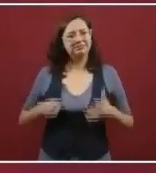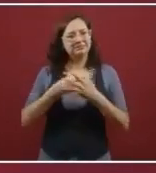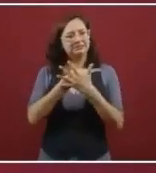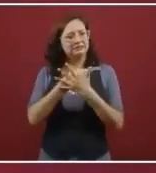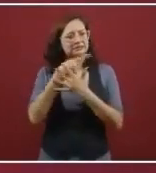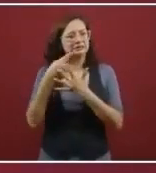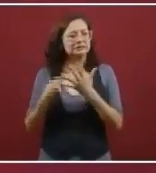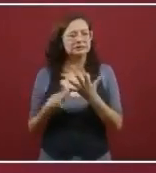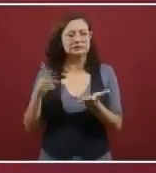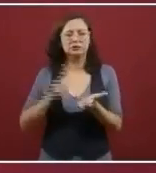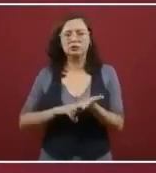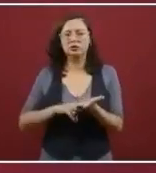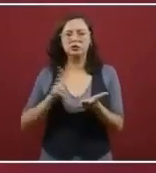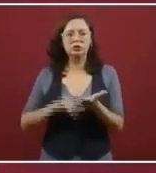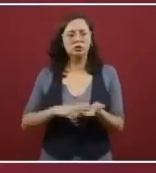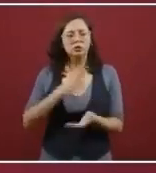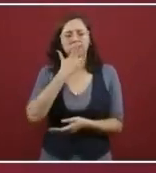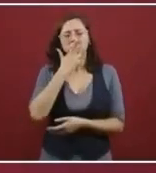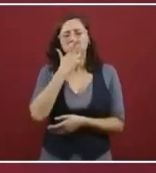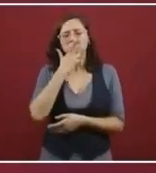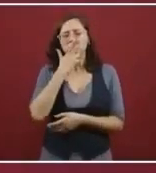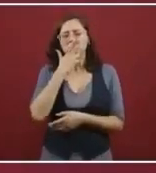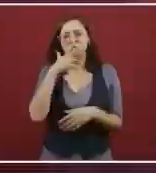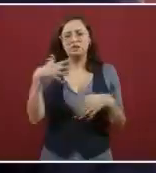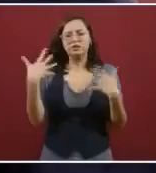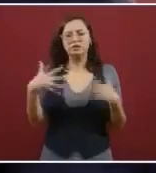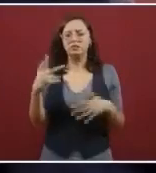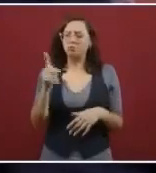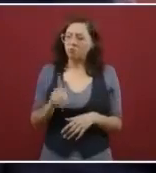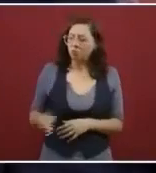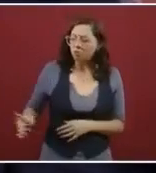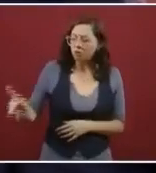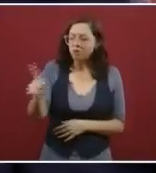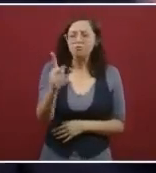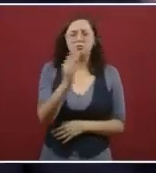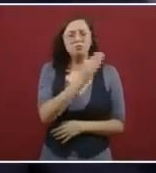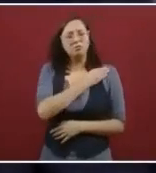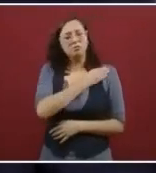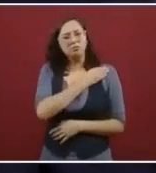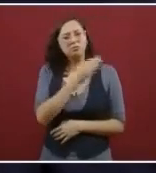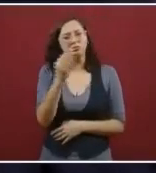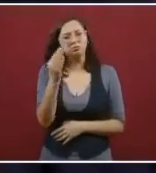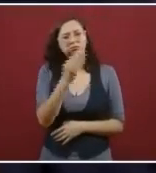en nuestras familias. Nuestro pueblo es muy bueno